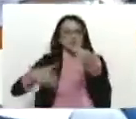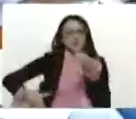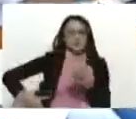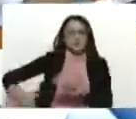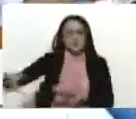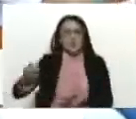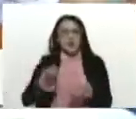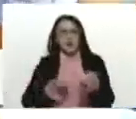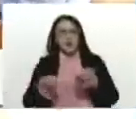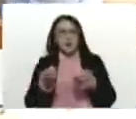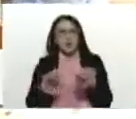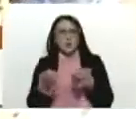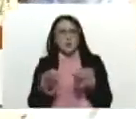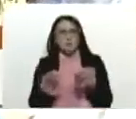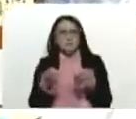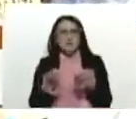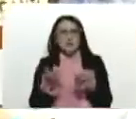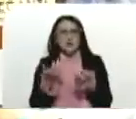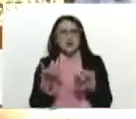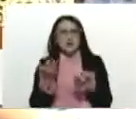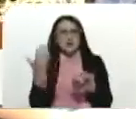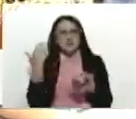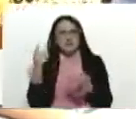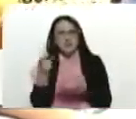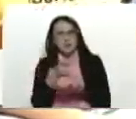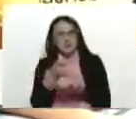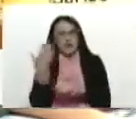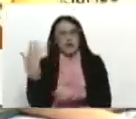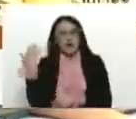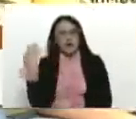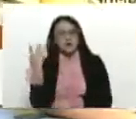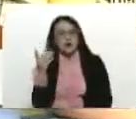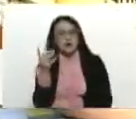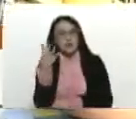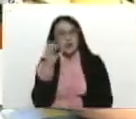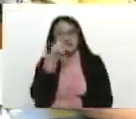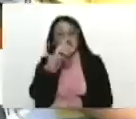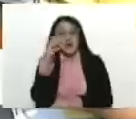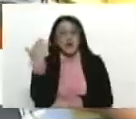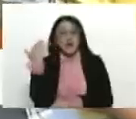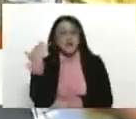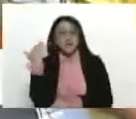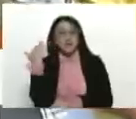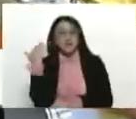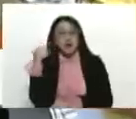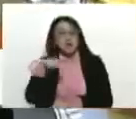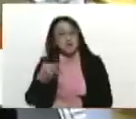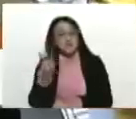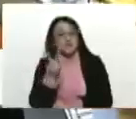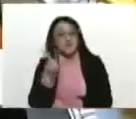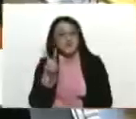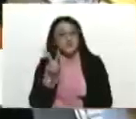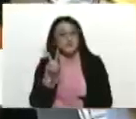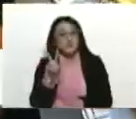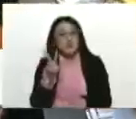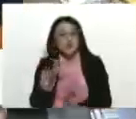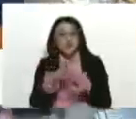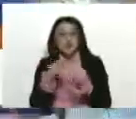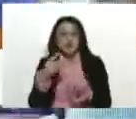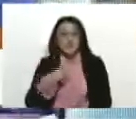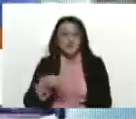económicas financieras que habían gobernado el país durante 40 años y un poco más aquí en Venezuela todo